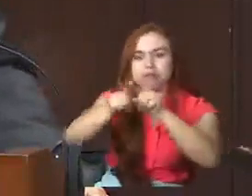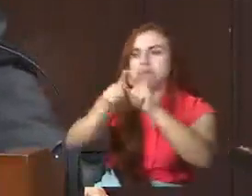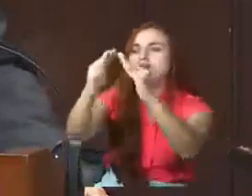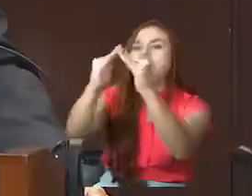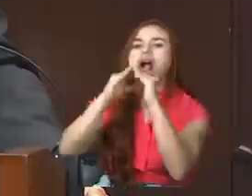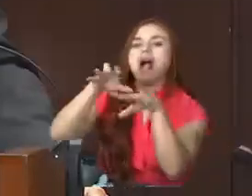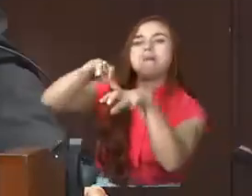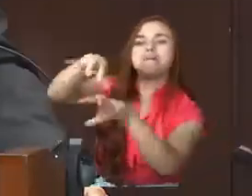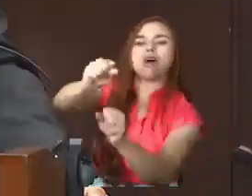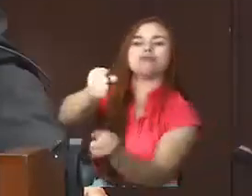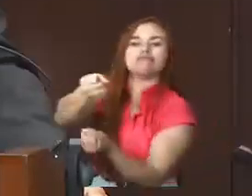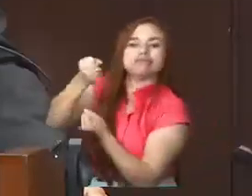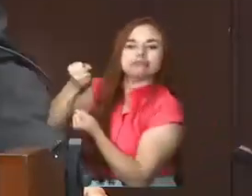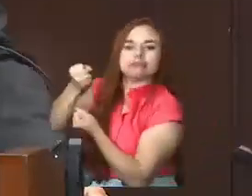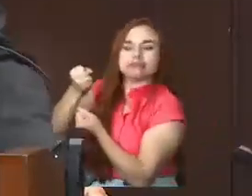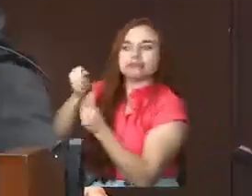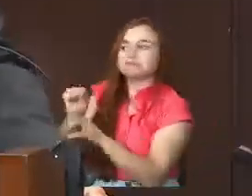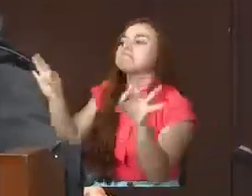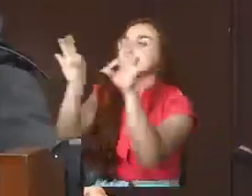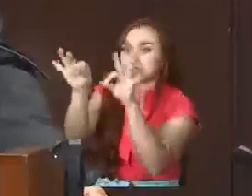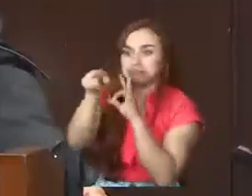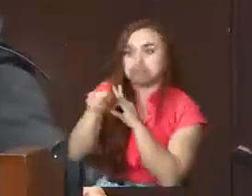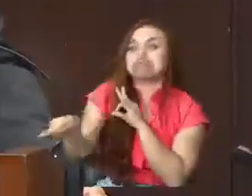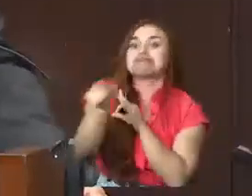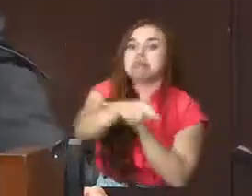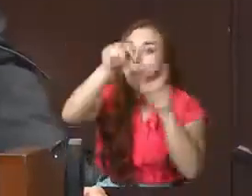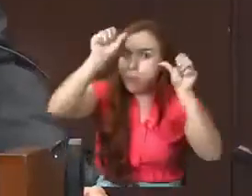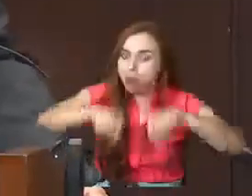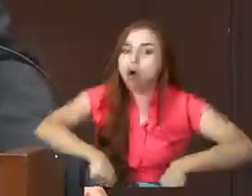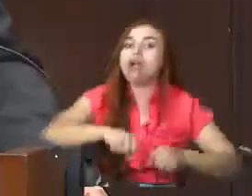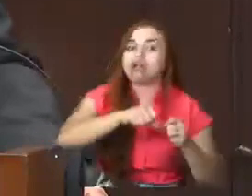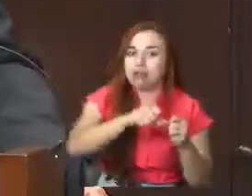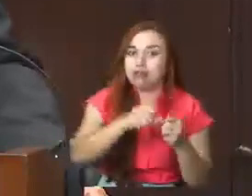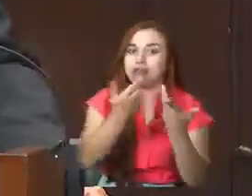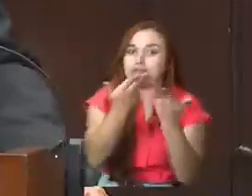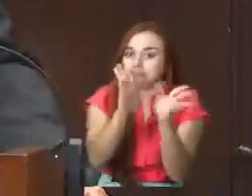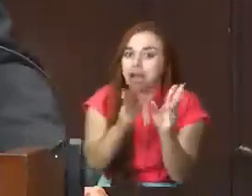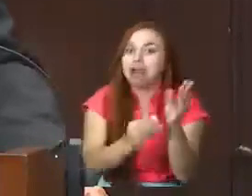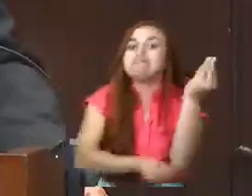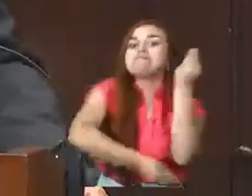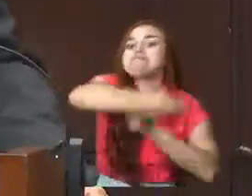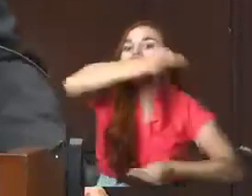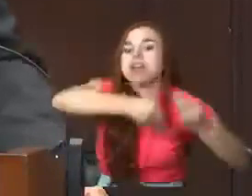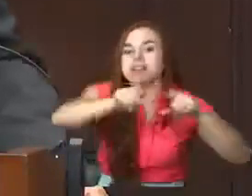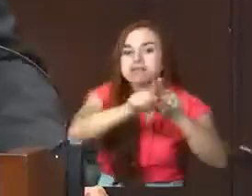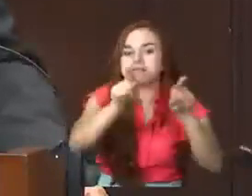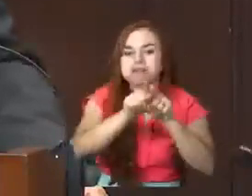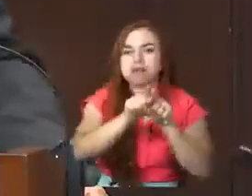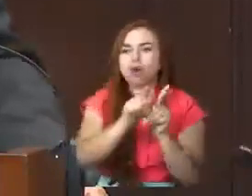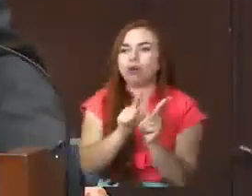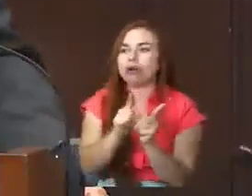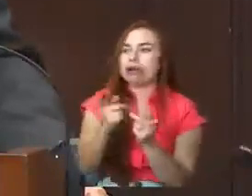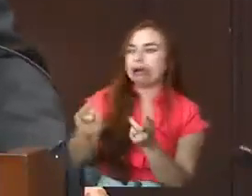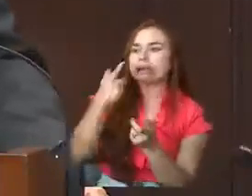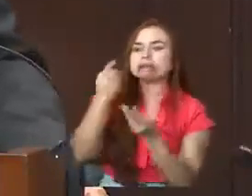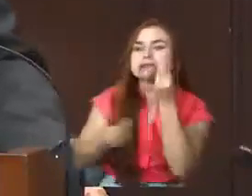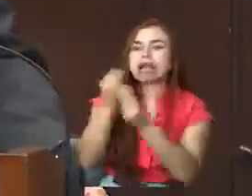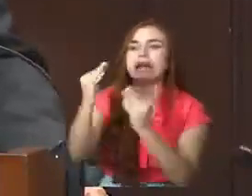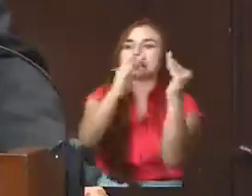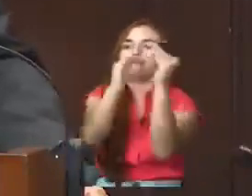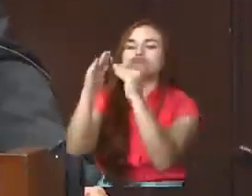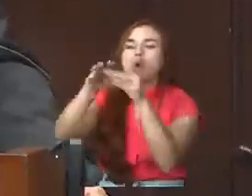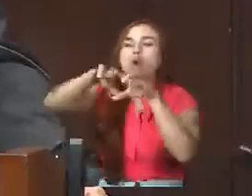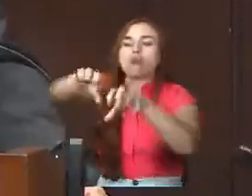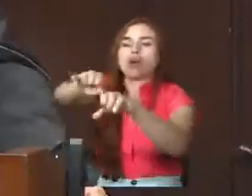colombiana permite la venta de los bienes sin que el proceso haya culminado, lo que se denomina la